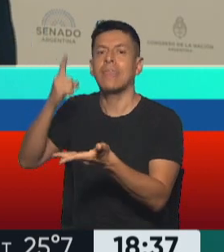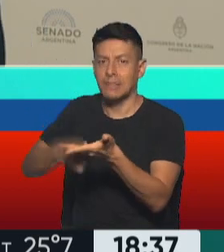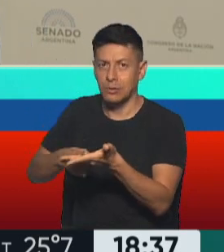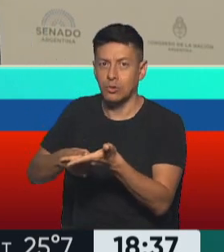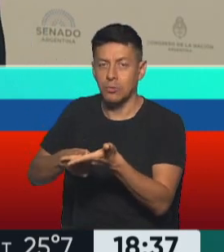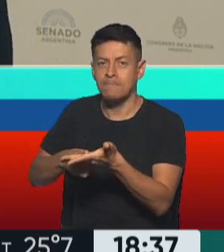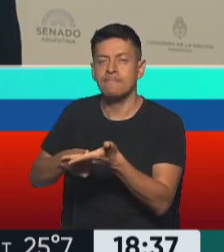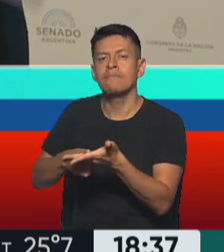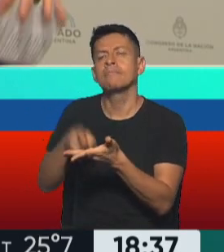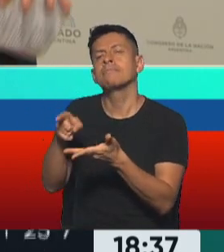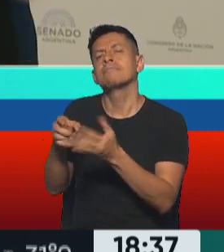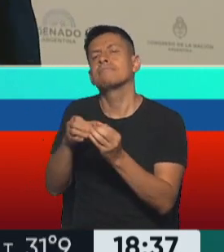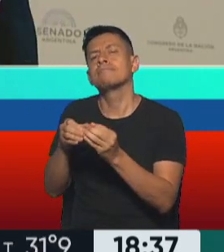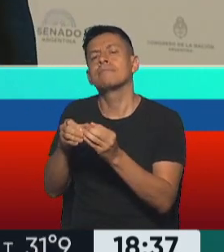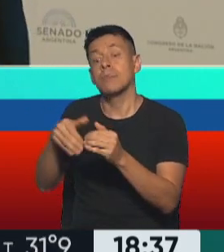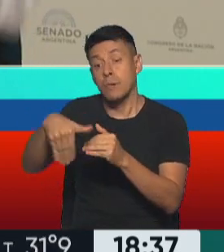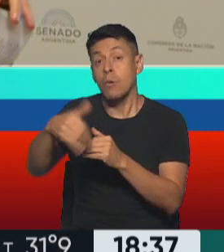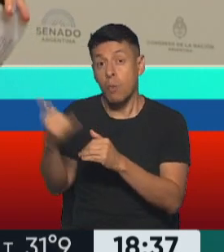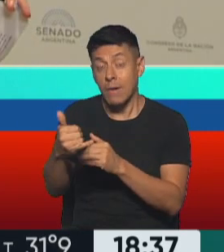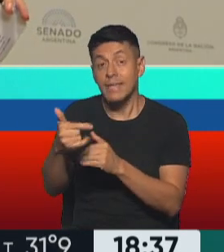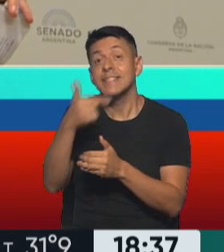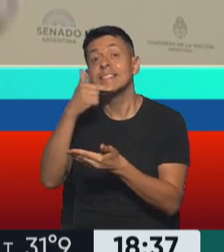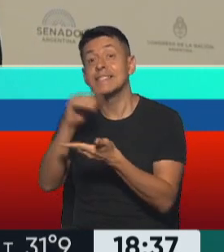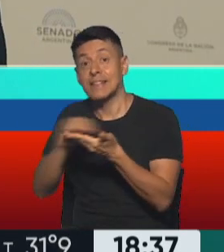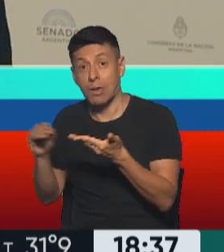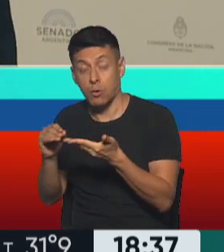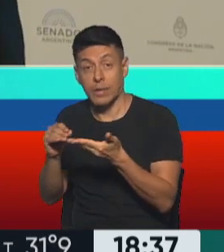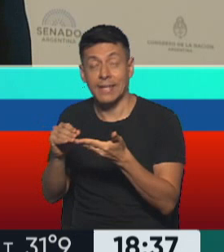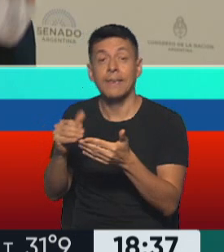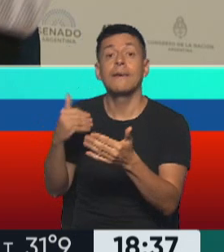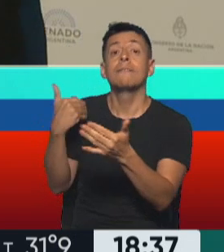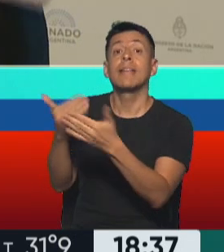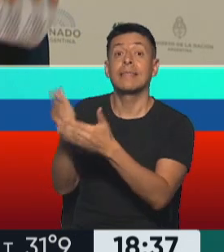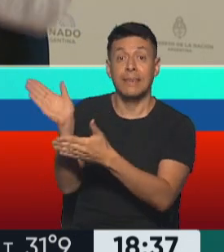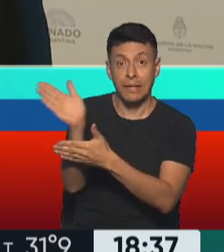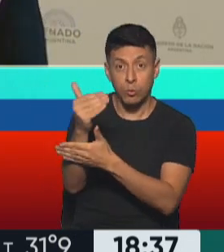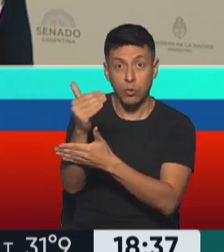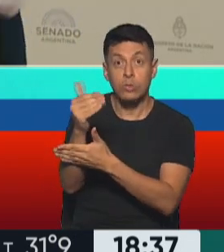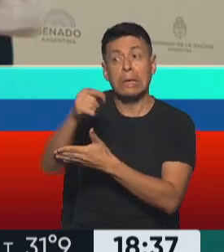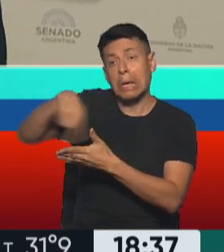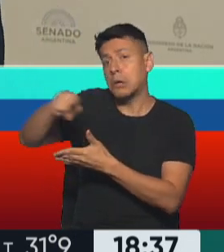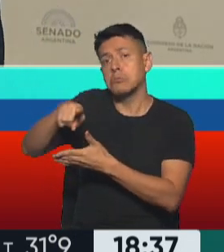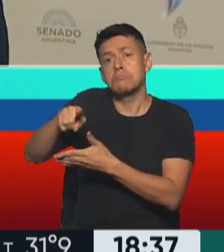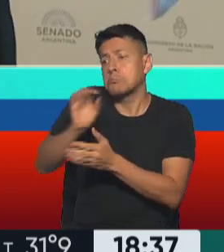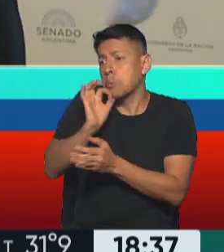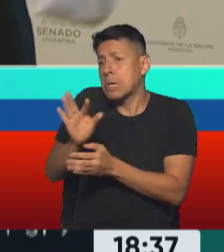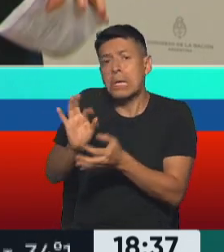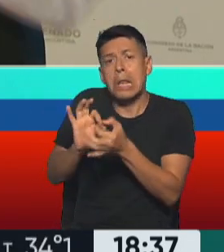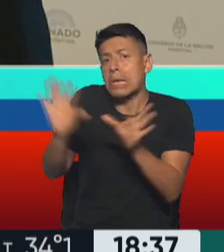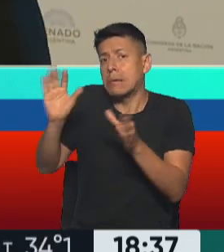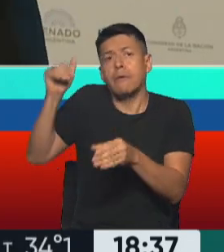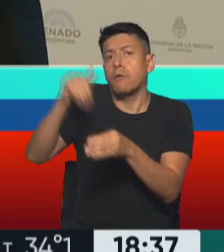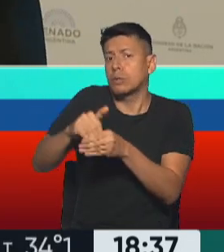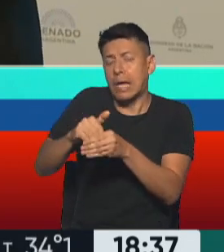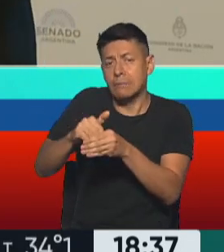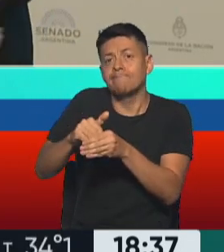está prevista para el próximo jueves. Los senadores del Frente de Todos tienen libertad de acción, aunque sería mayoritario el voto